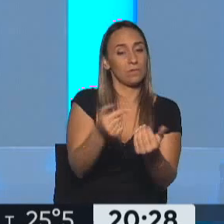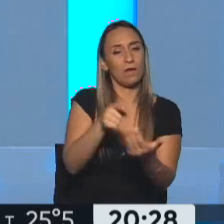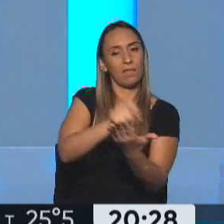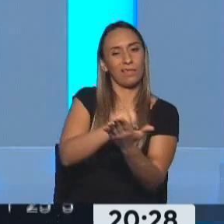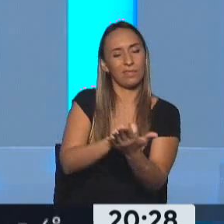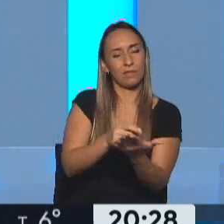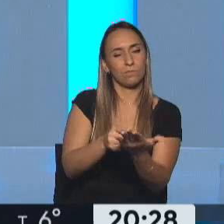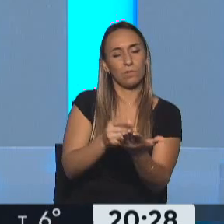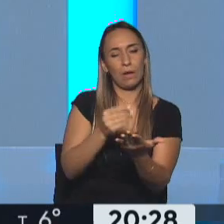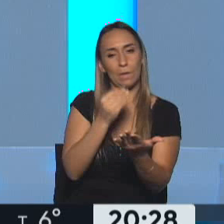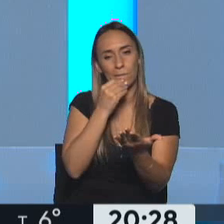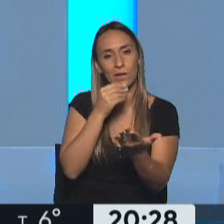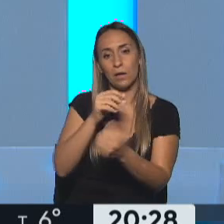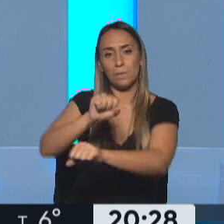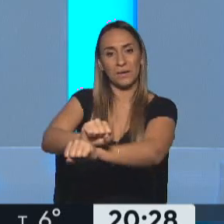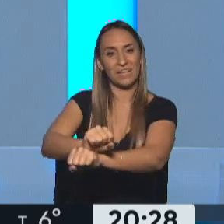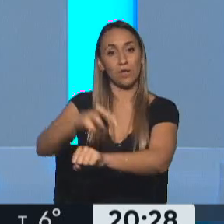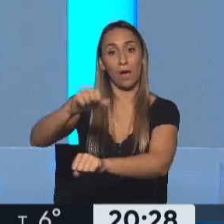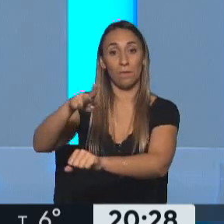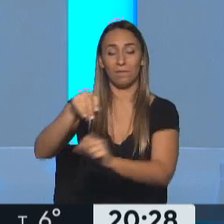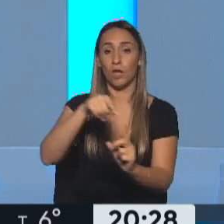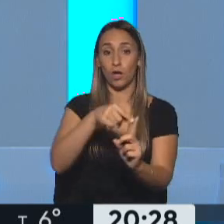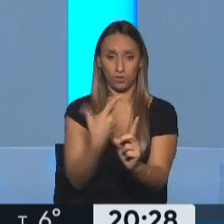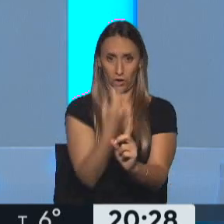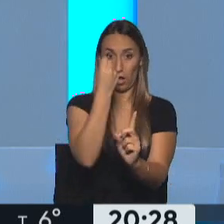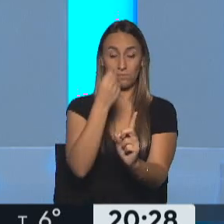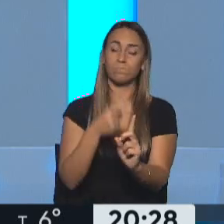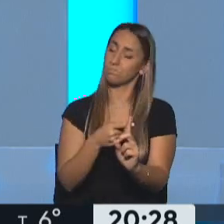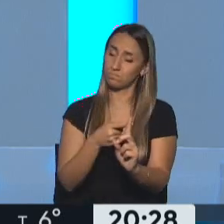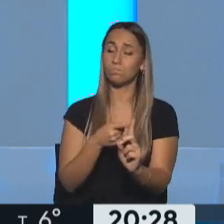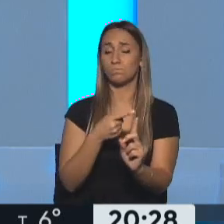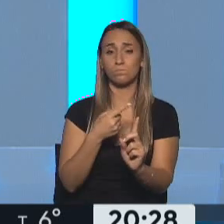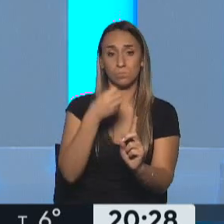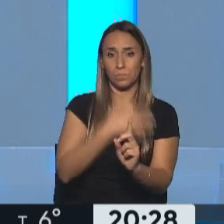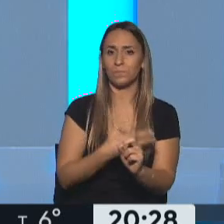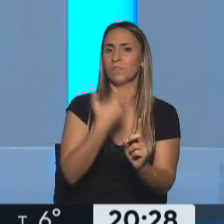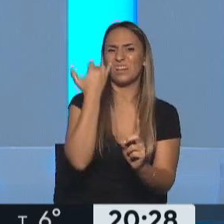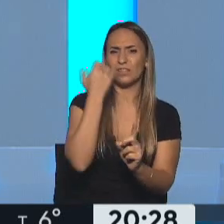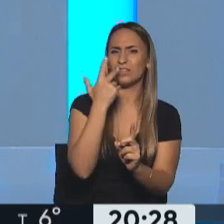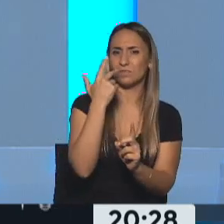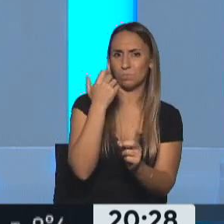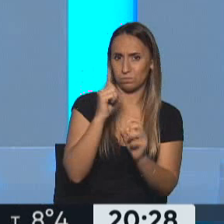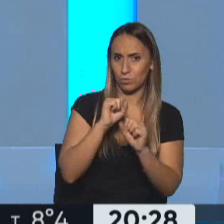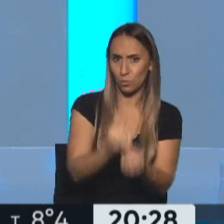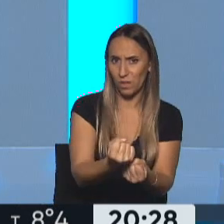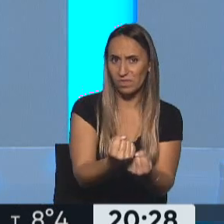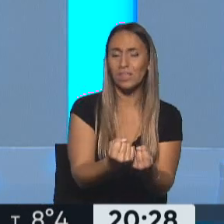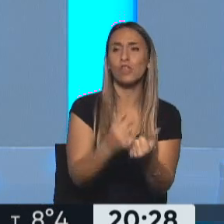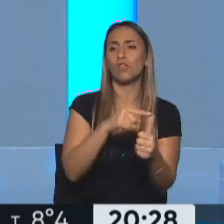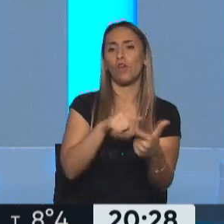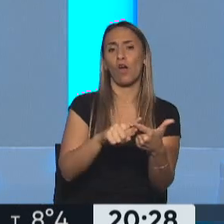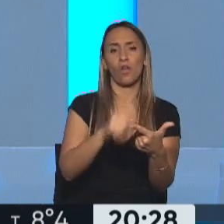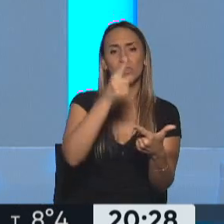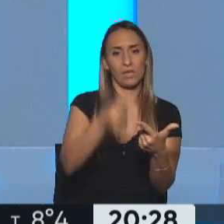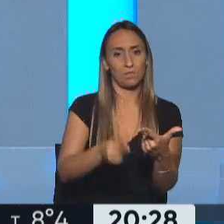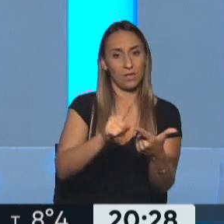Moyano. Él se negó y a partir de eso empezó una suerte de calvario en su vida. Fue suspendido como juez, al mismo tiempo dejó